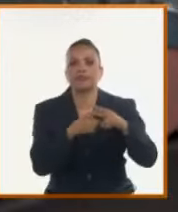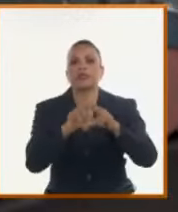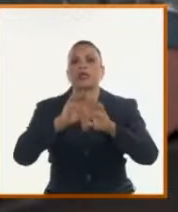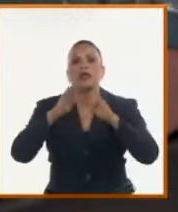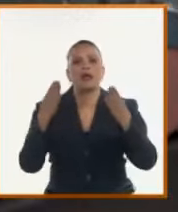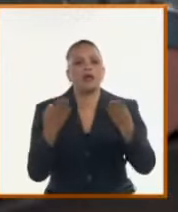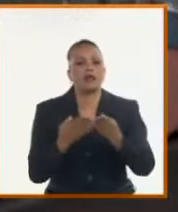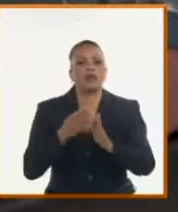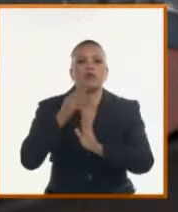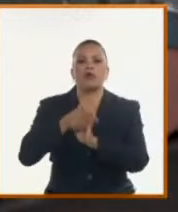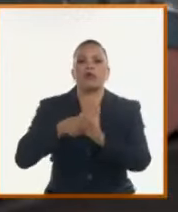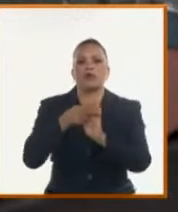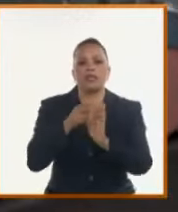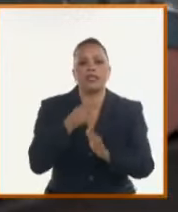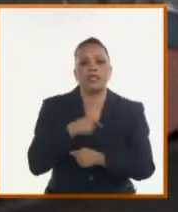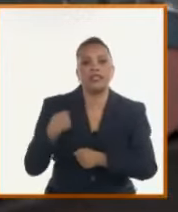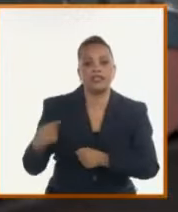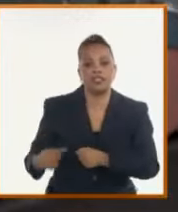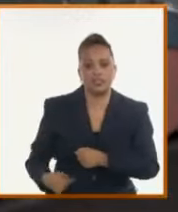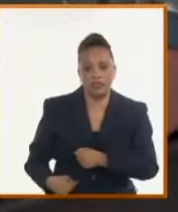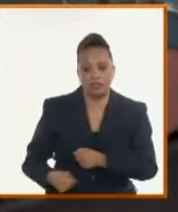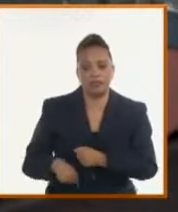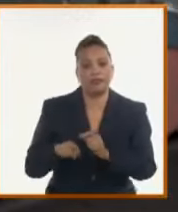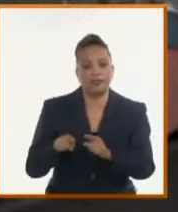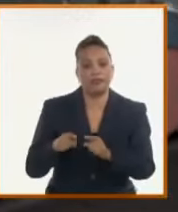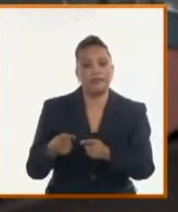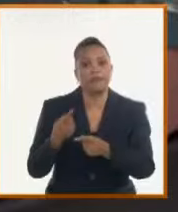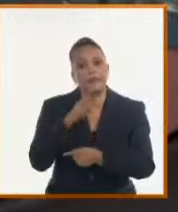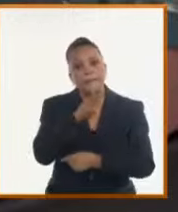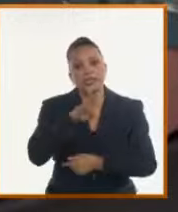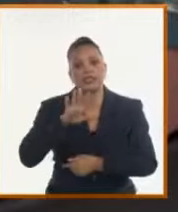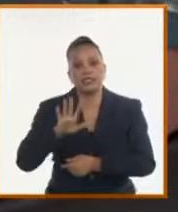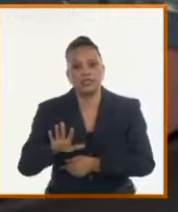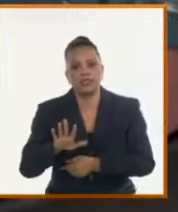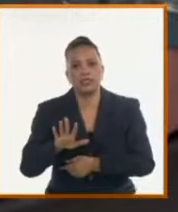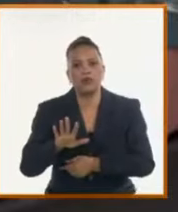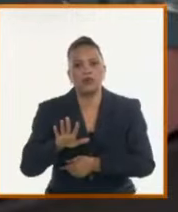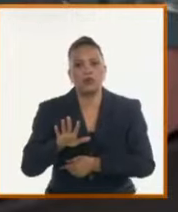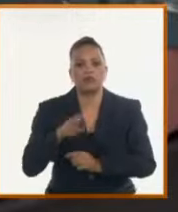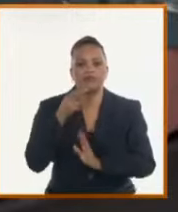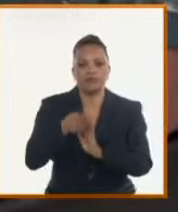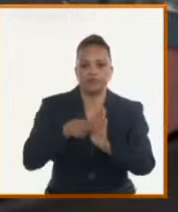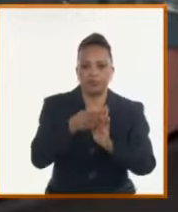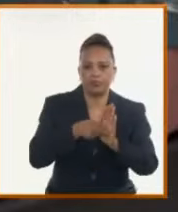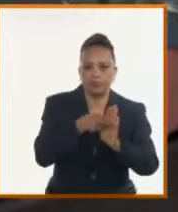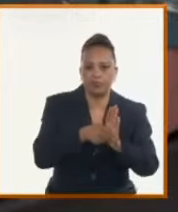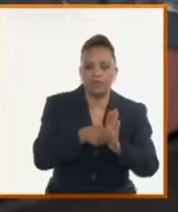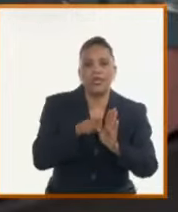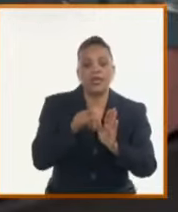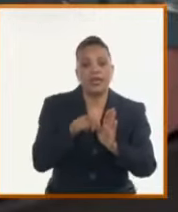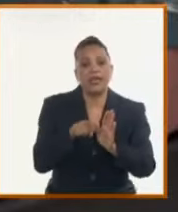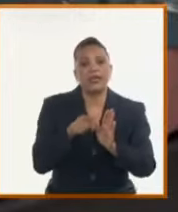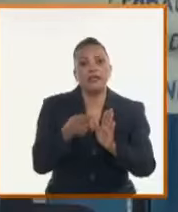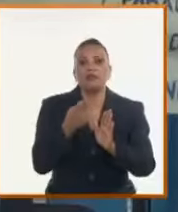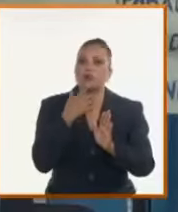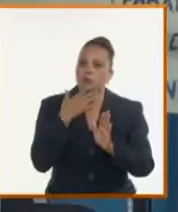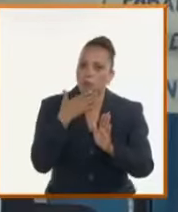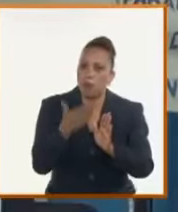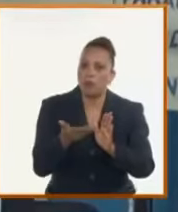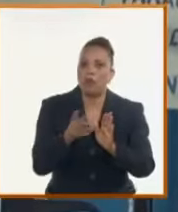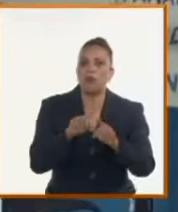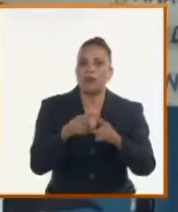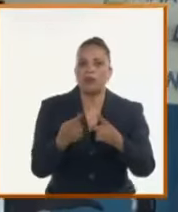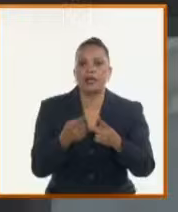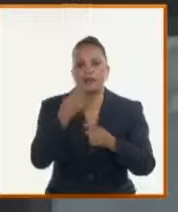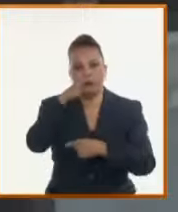locomotoras chinas de Gran porte en este caso 25 locomotoras que va a tener un gran impacto en el